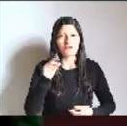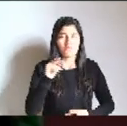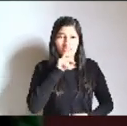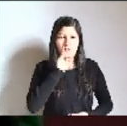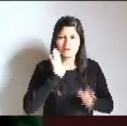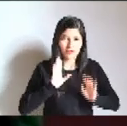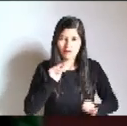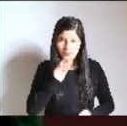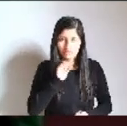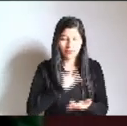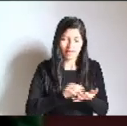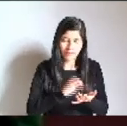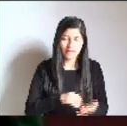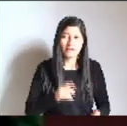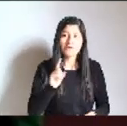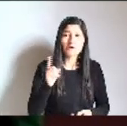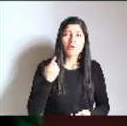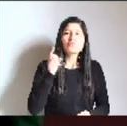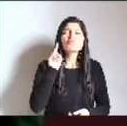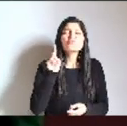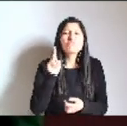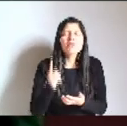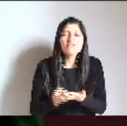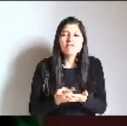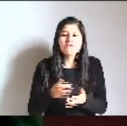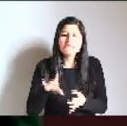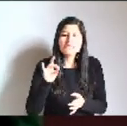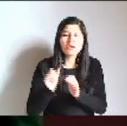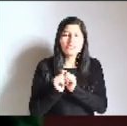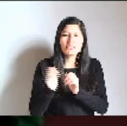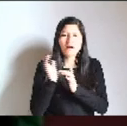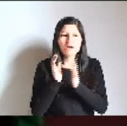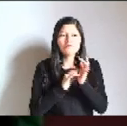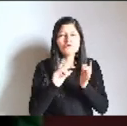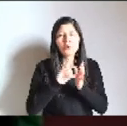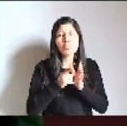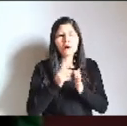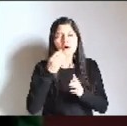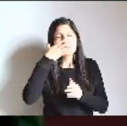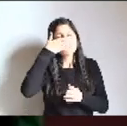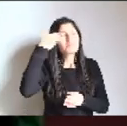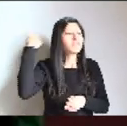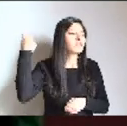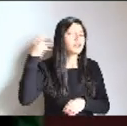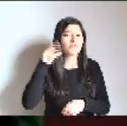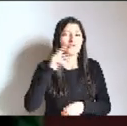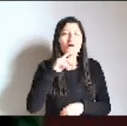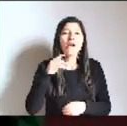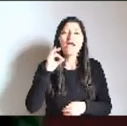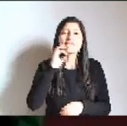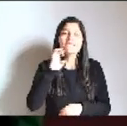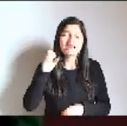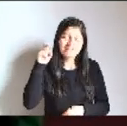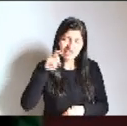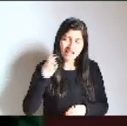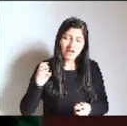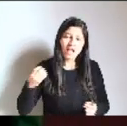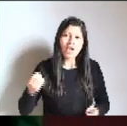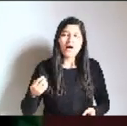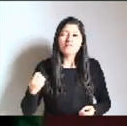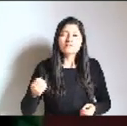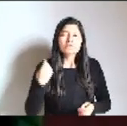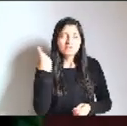un encuentro con Jesús y ya. Sino debemos hacer que esa fe crezca, que ese encuentro se